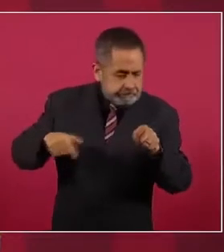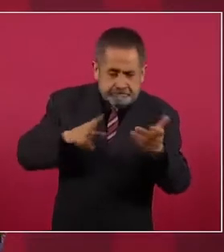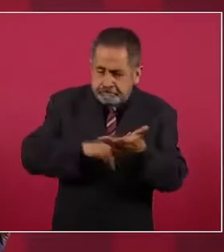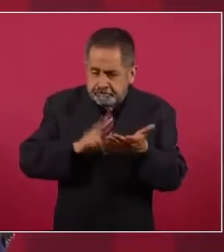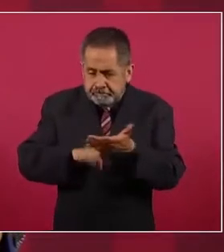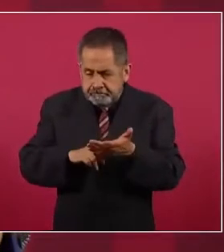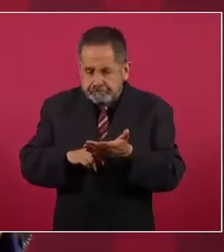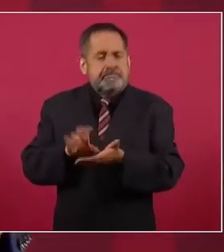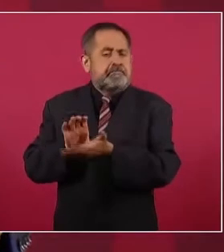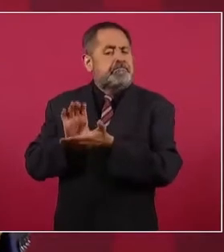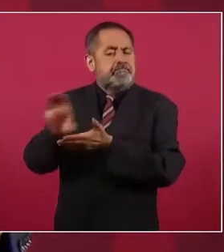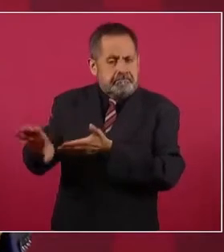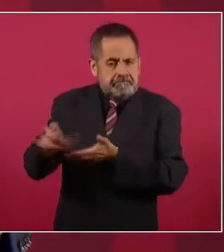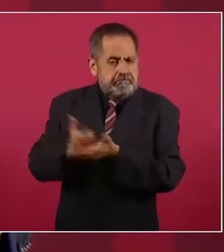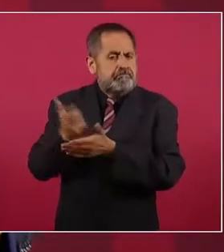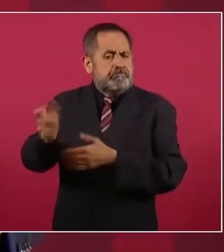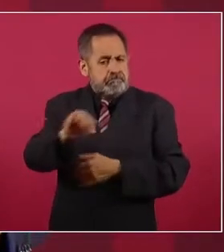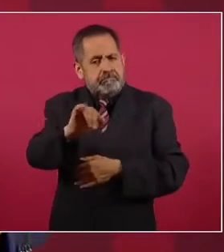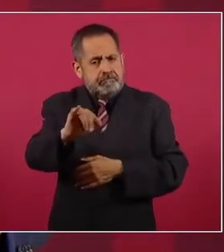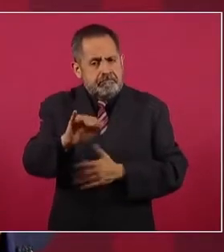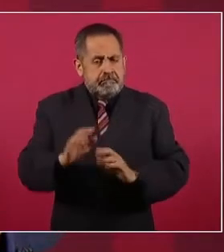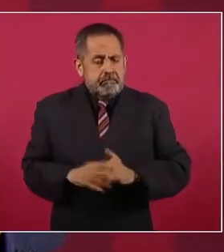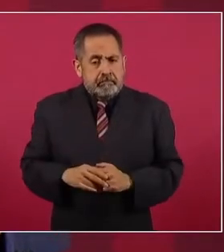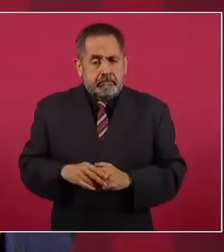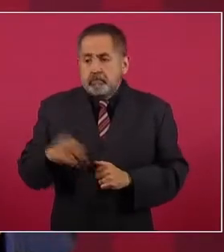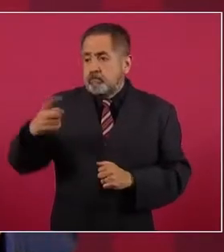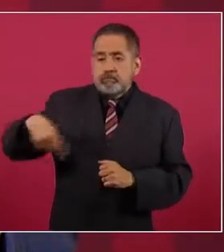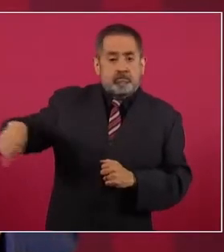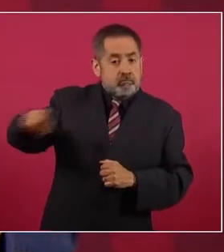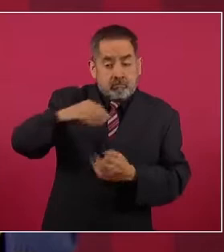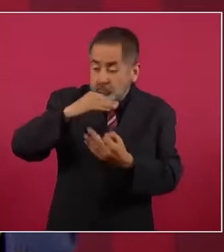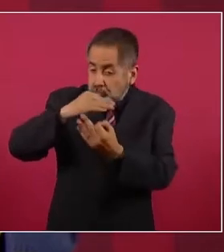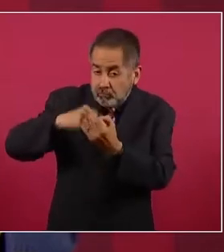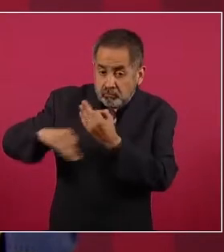Y en todos los casos se aceptó